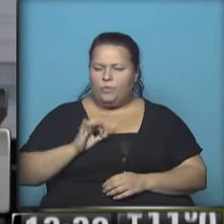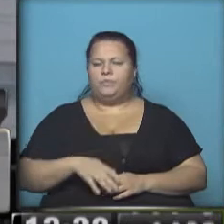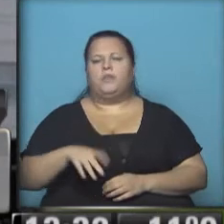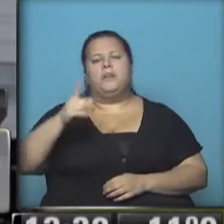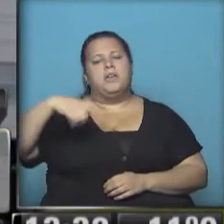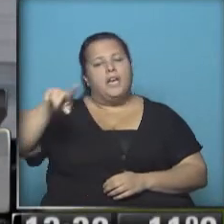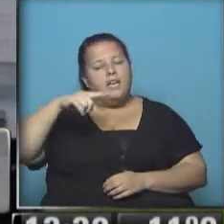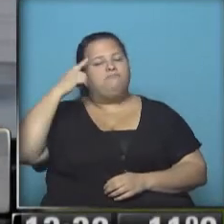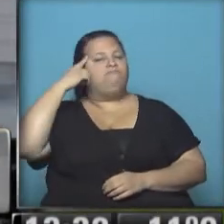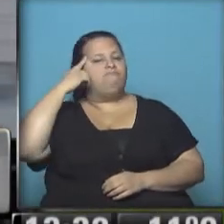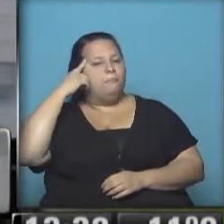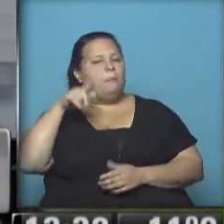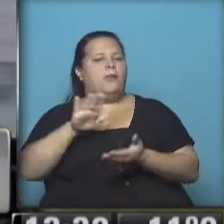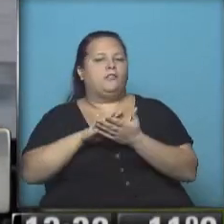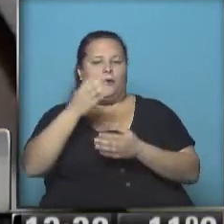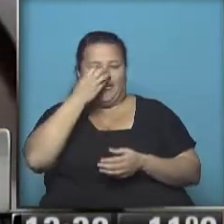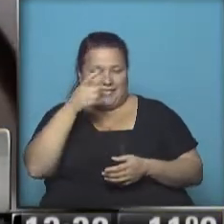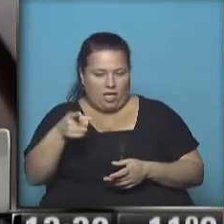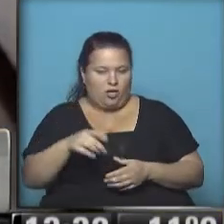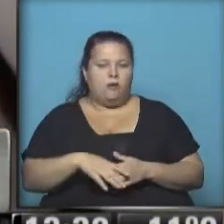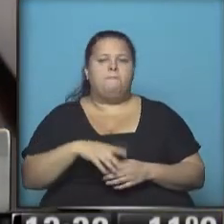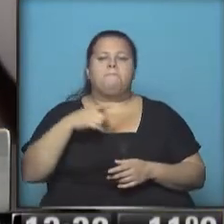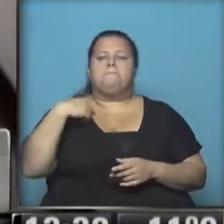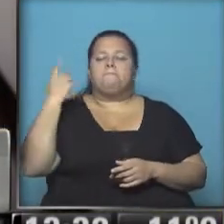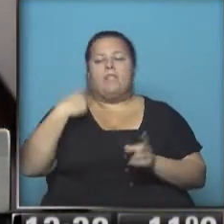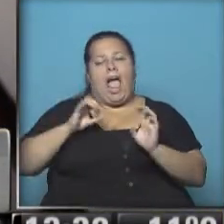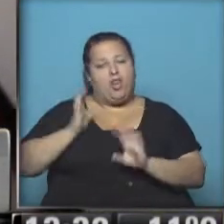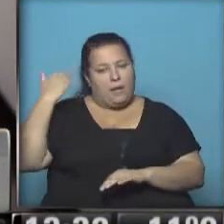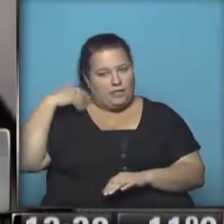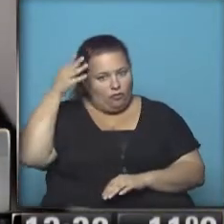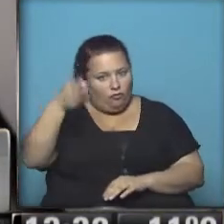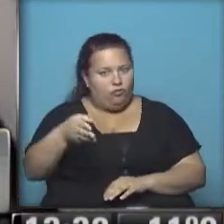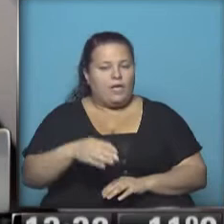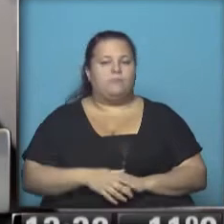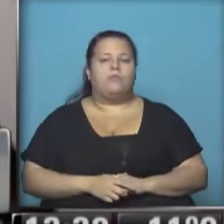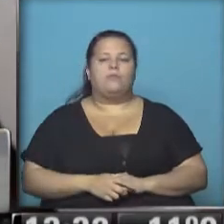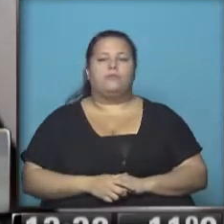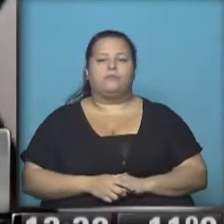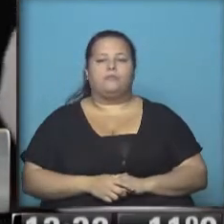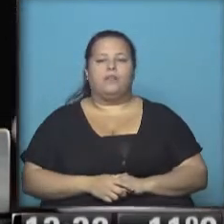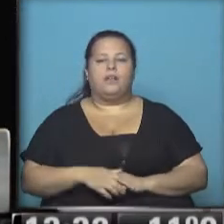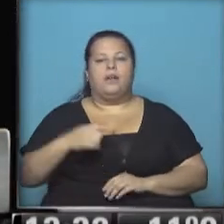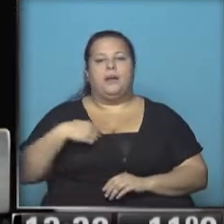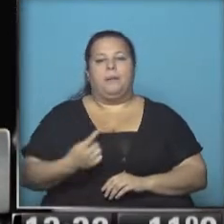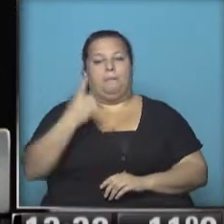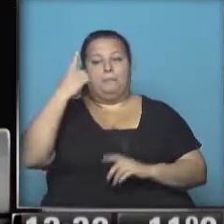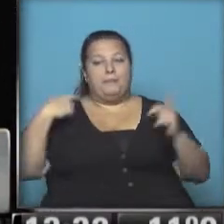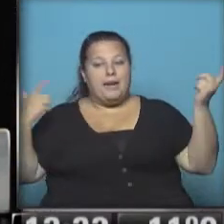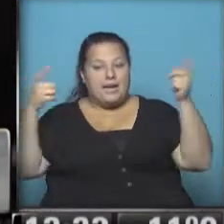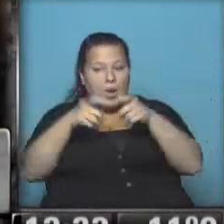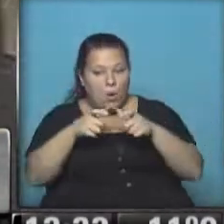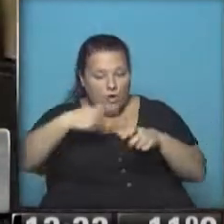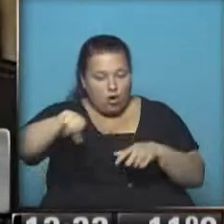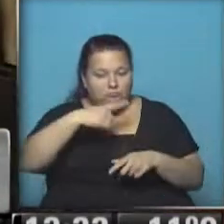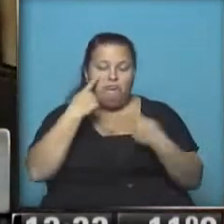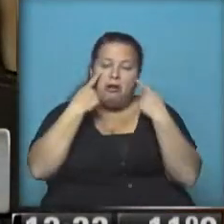ellos tenían la idea de esto del Cirque du Soleil. Nosotros fuimos el año pasado, tuvimos nuestra primera reunión con ellos,